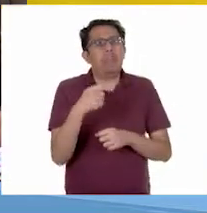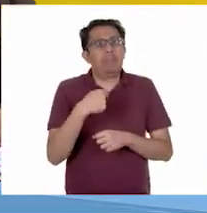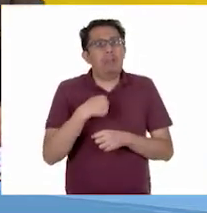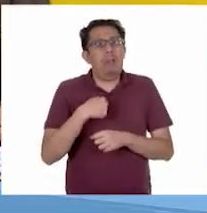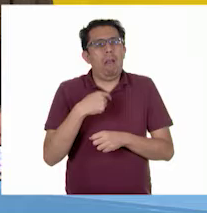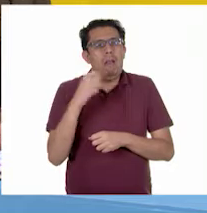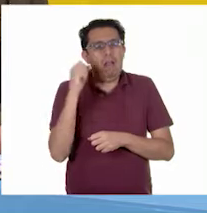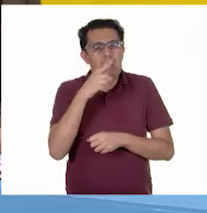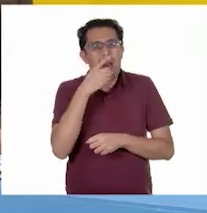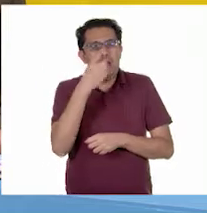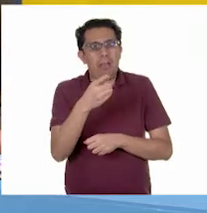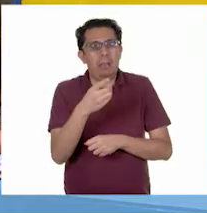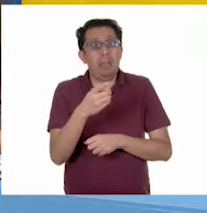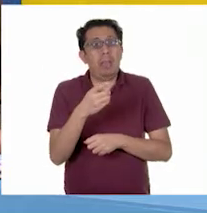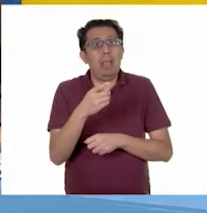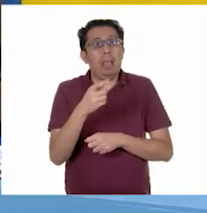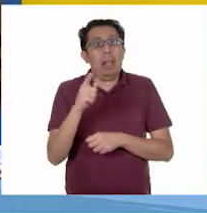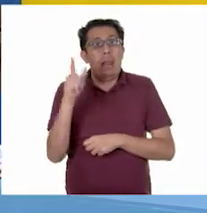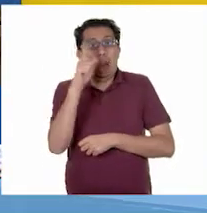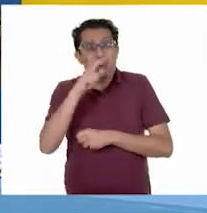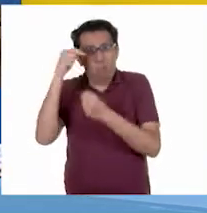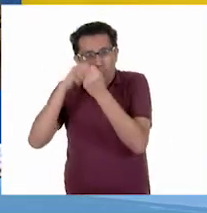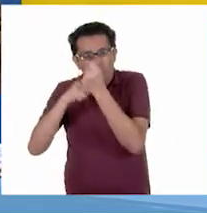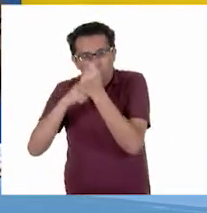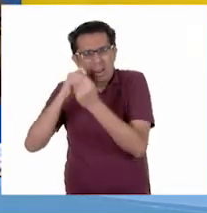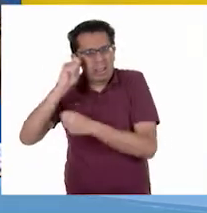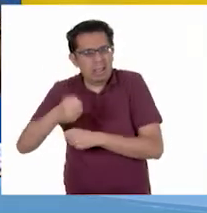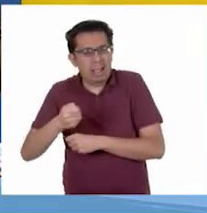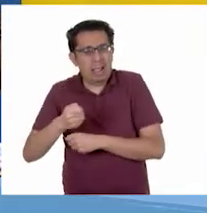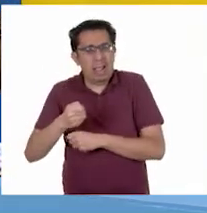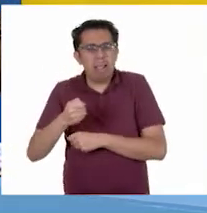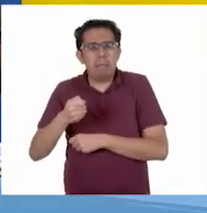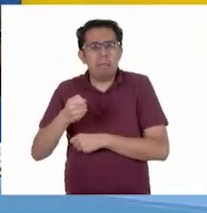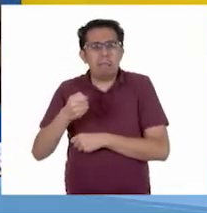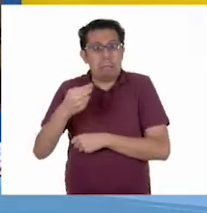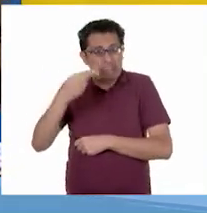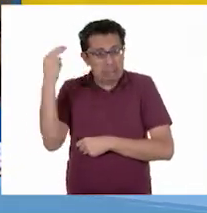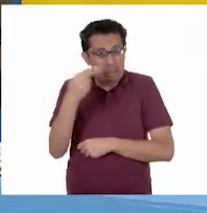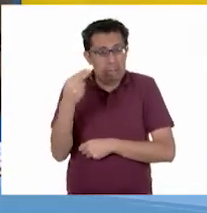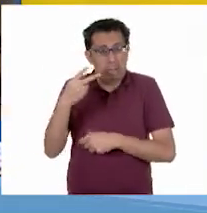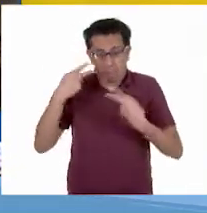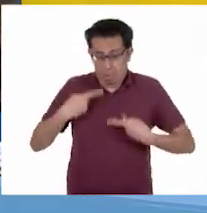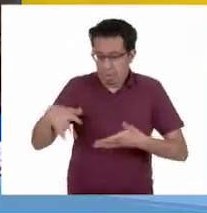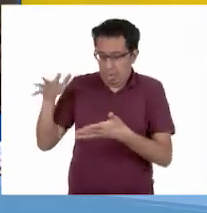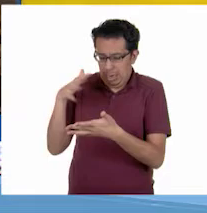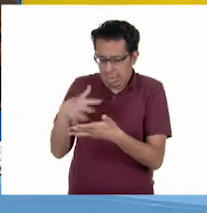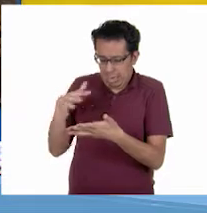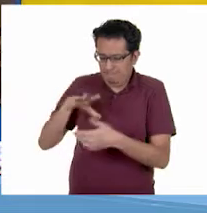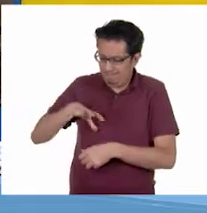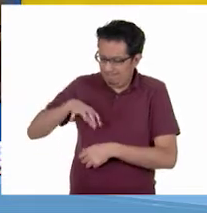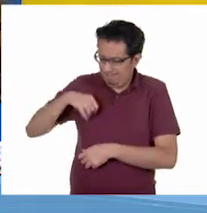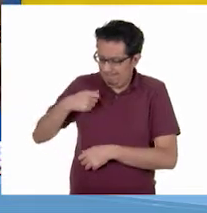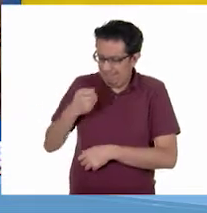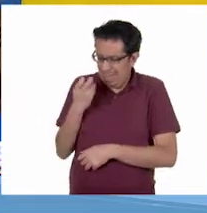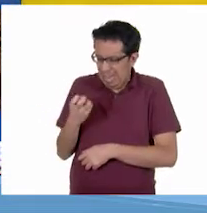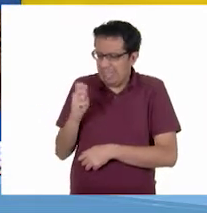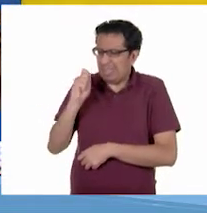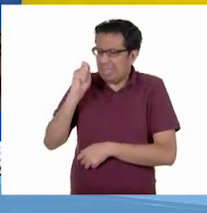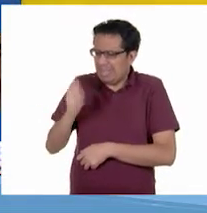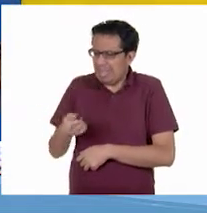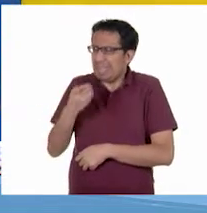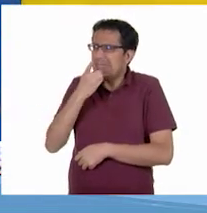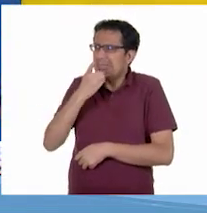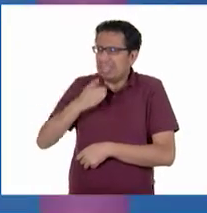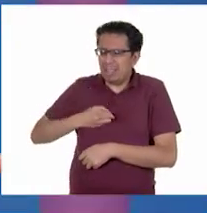uso del lenguaje figurado exige que los lectores deduzcan el significado y sentido que el autor le está dando a las